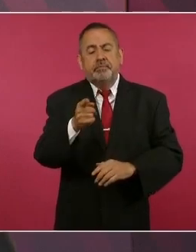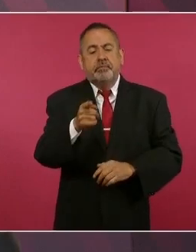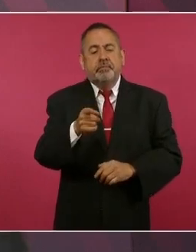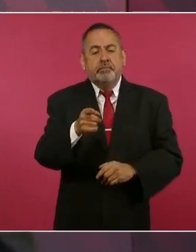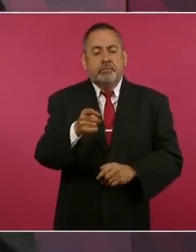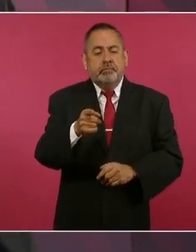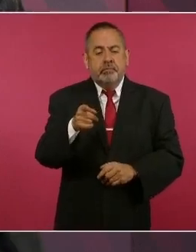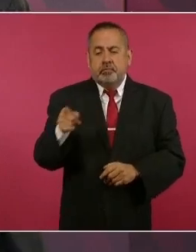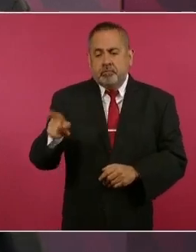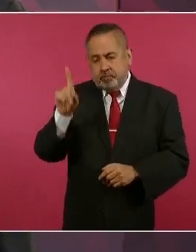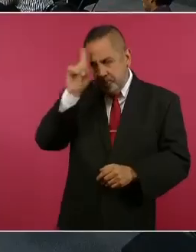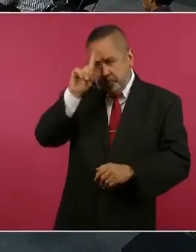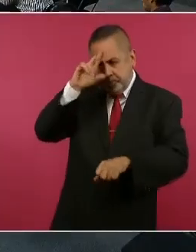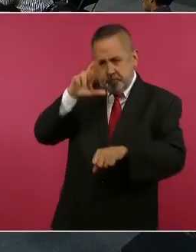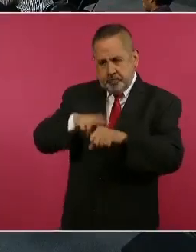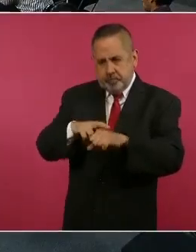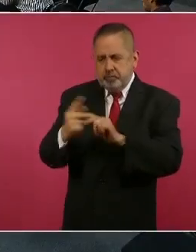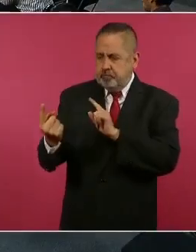un asesor,